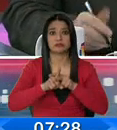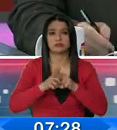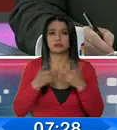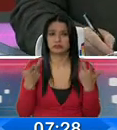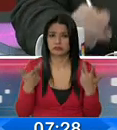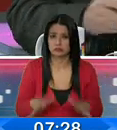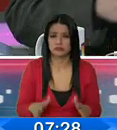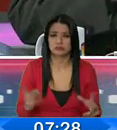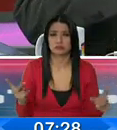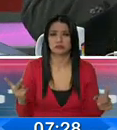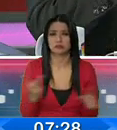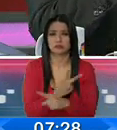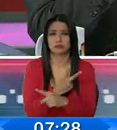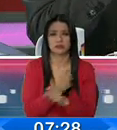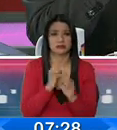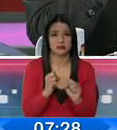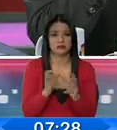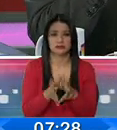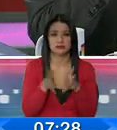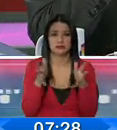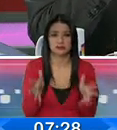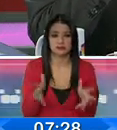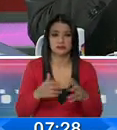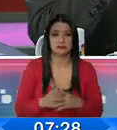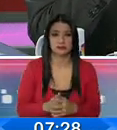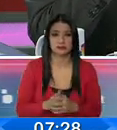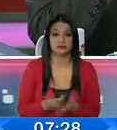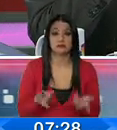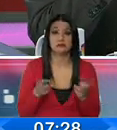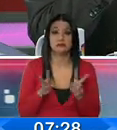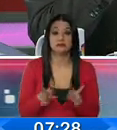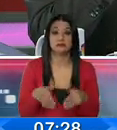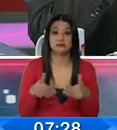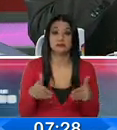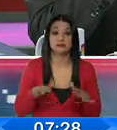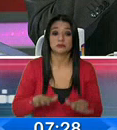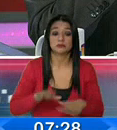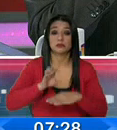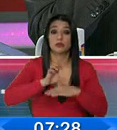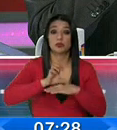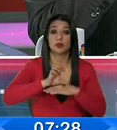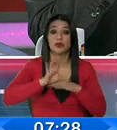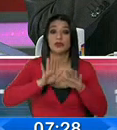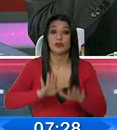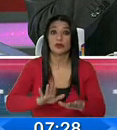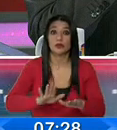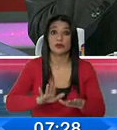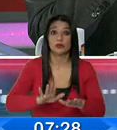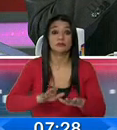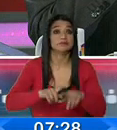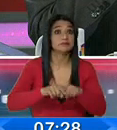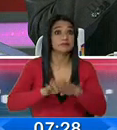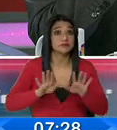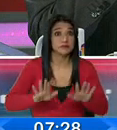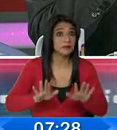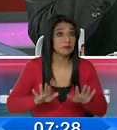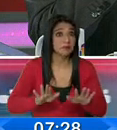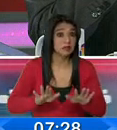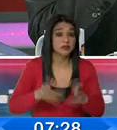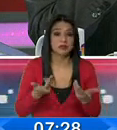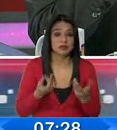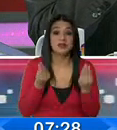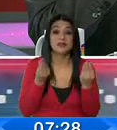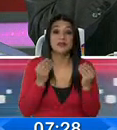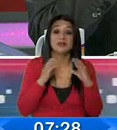criminal en general y en condiciones en las cuales el país se encuentra dependiendo de recursos